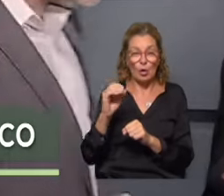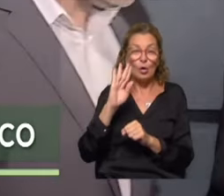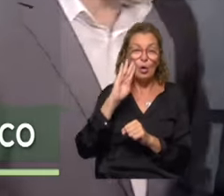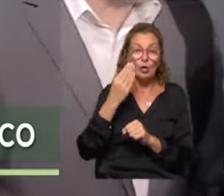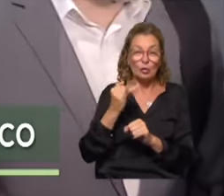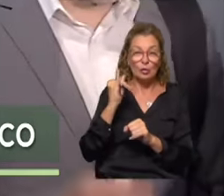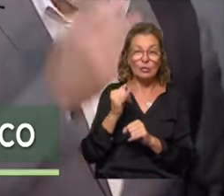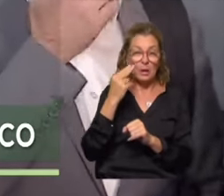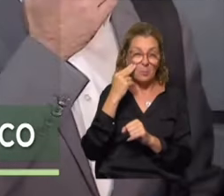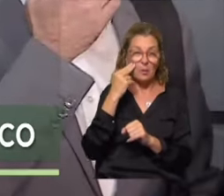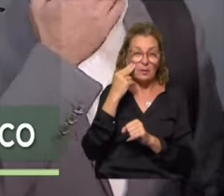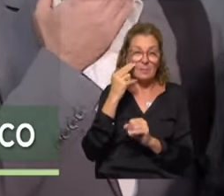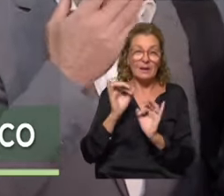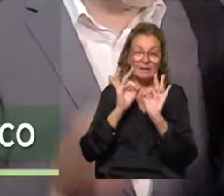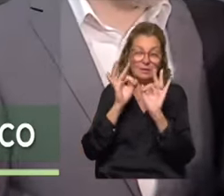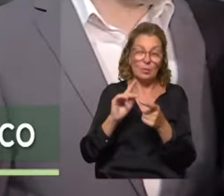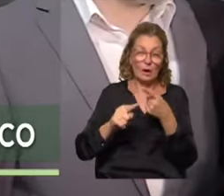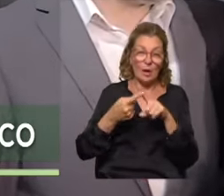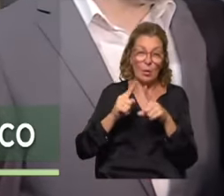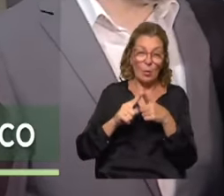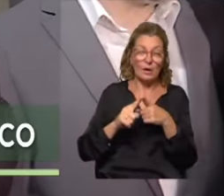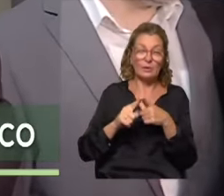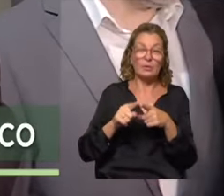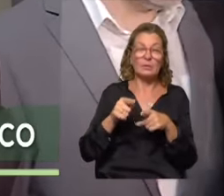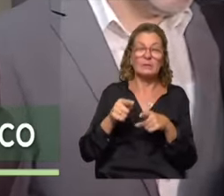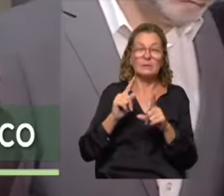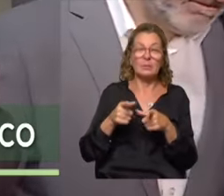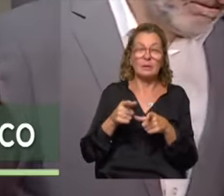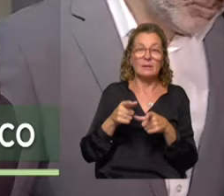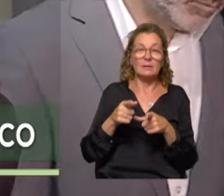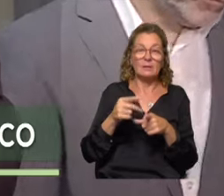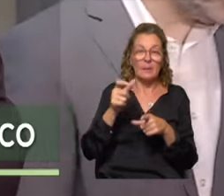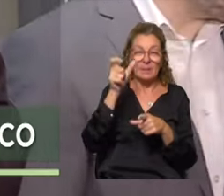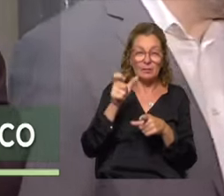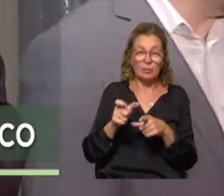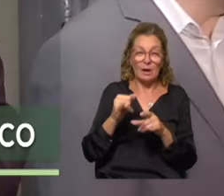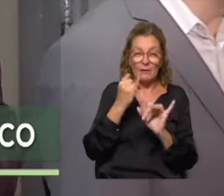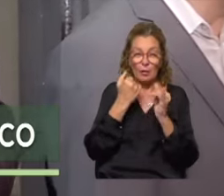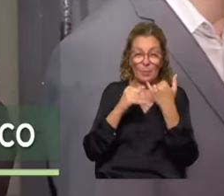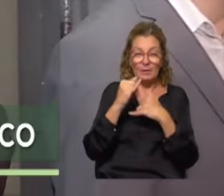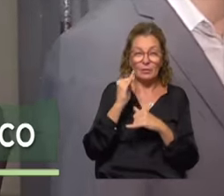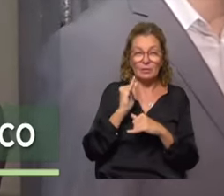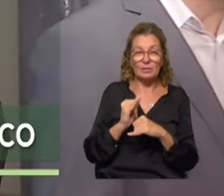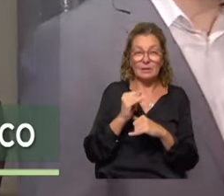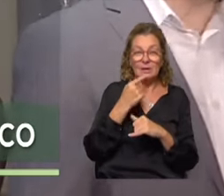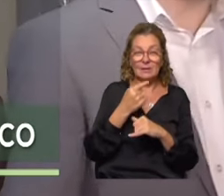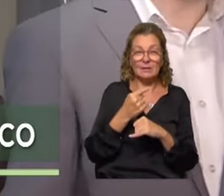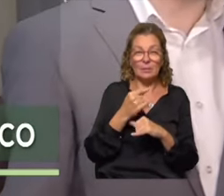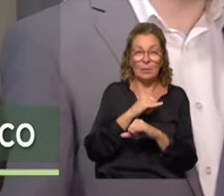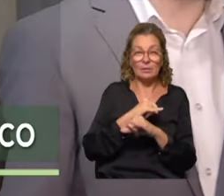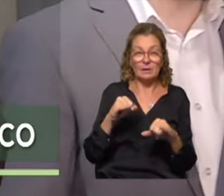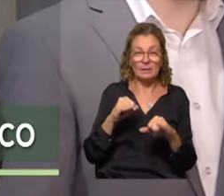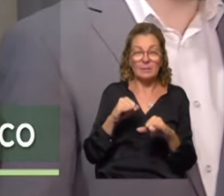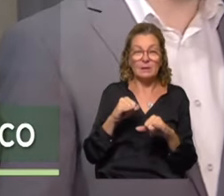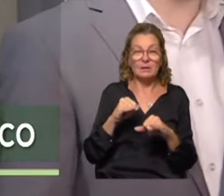reconoció los delitos, se llegó a un acuerdo, a una resarción de las víctimas. Esta es la información entonces, lo que decíamos, se termina de